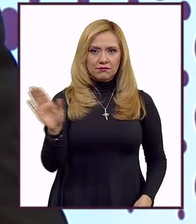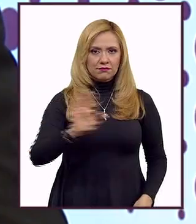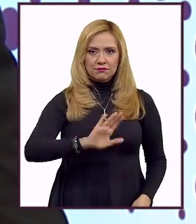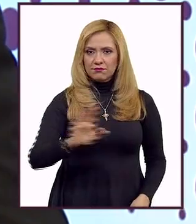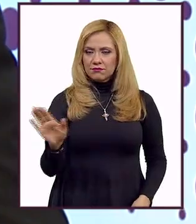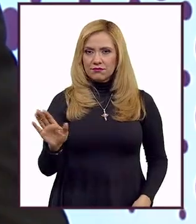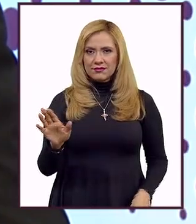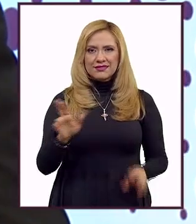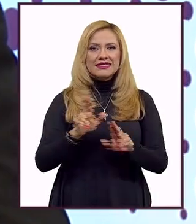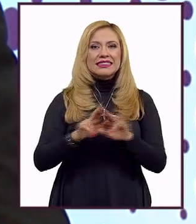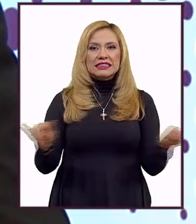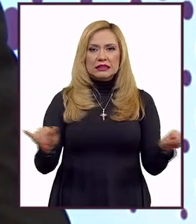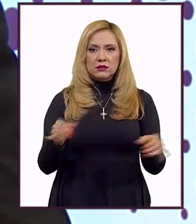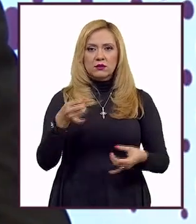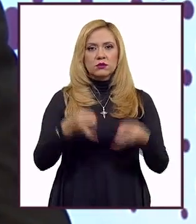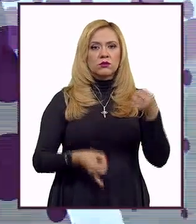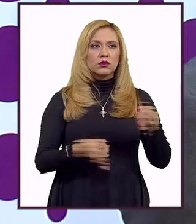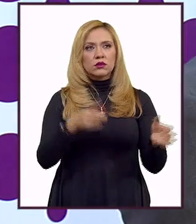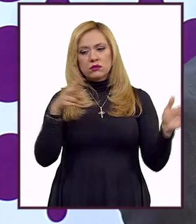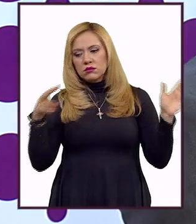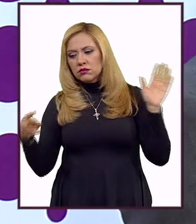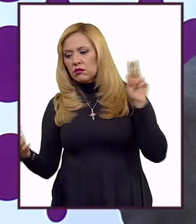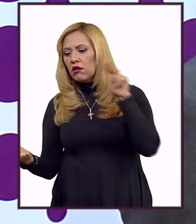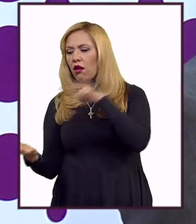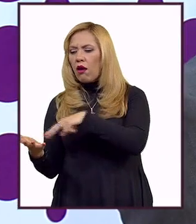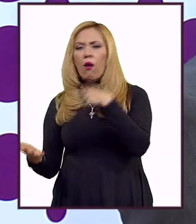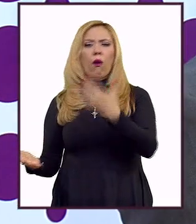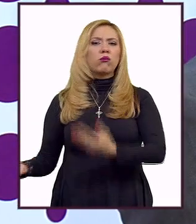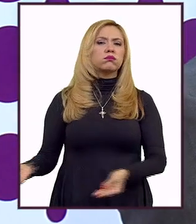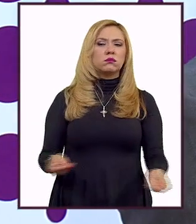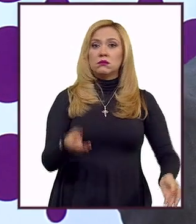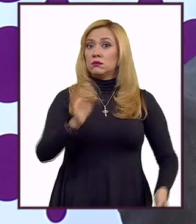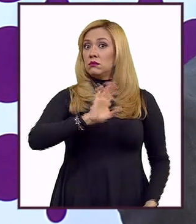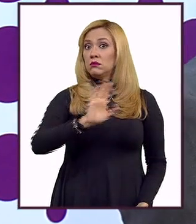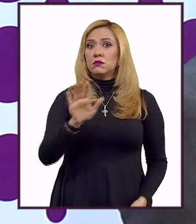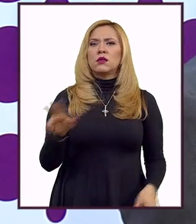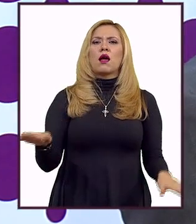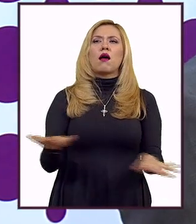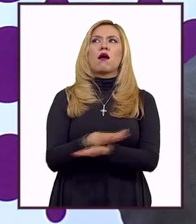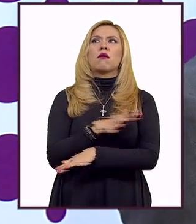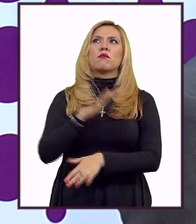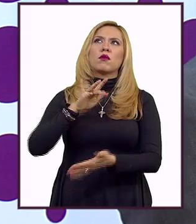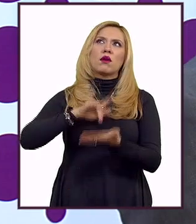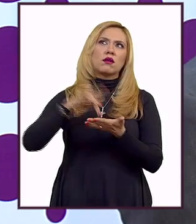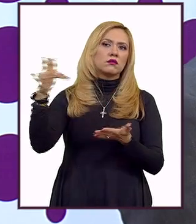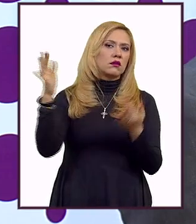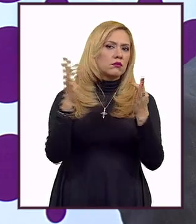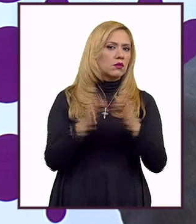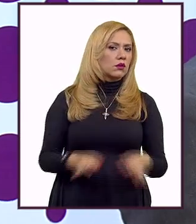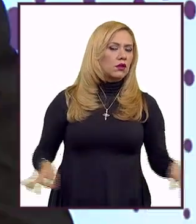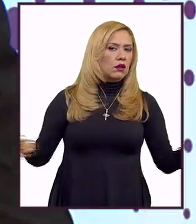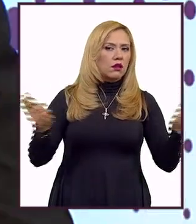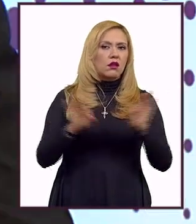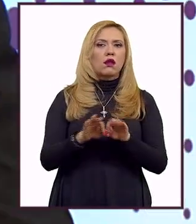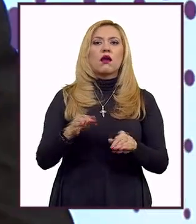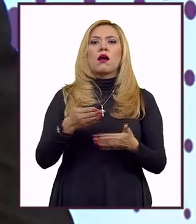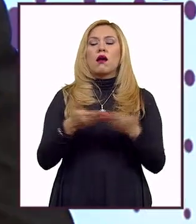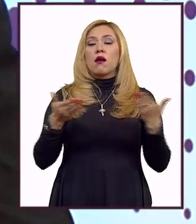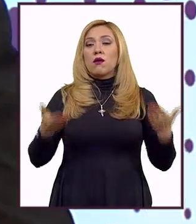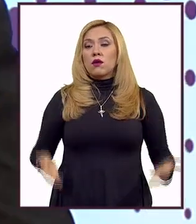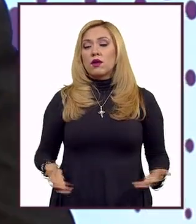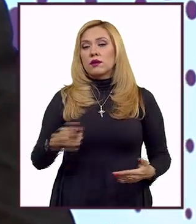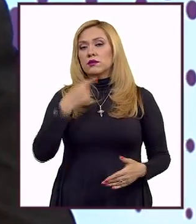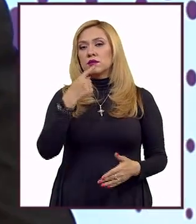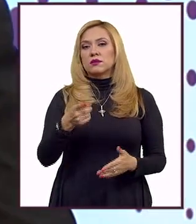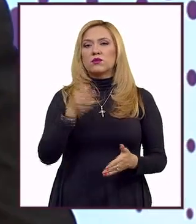penal. Entonces, este cambio creo que fue fundamental. Y un poco hablando de la